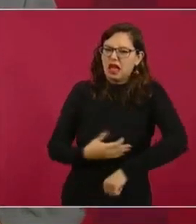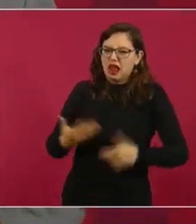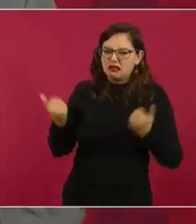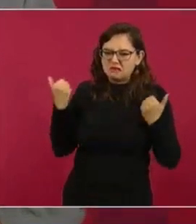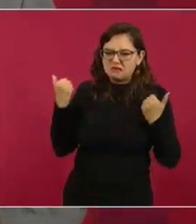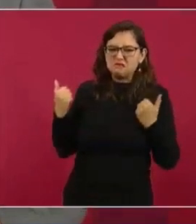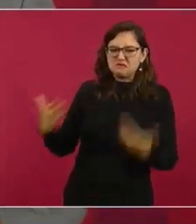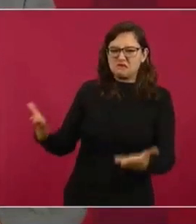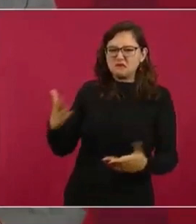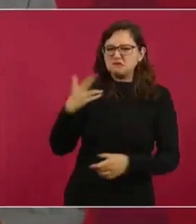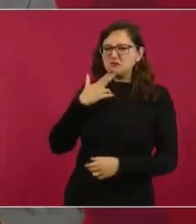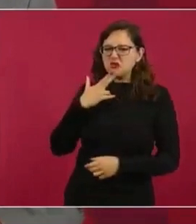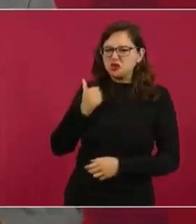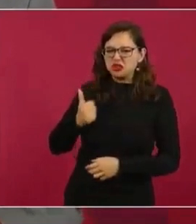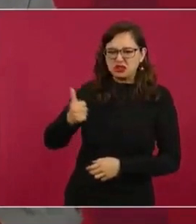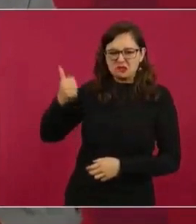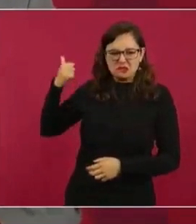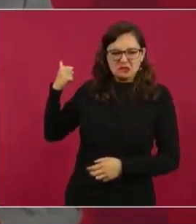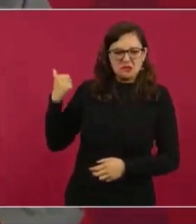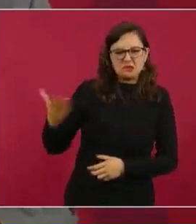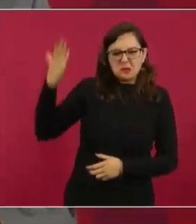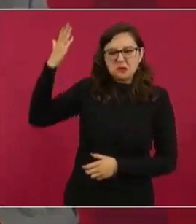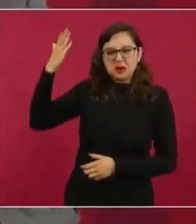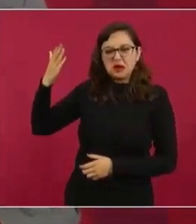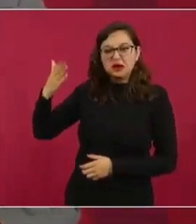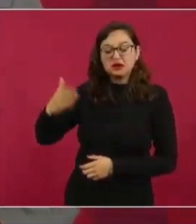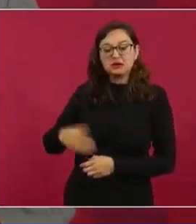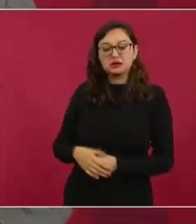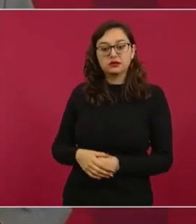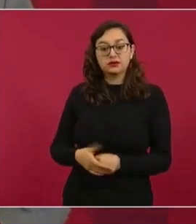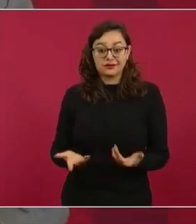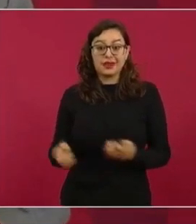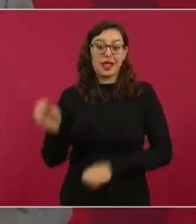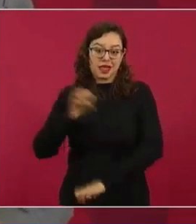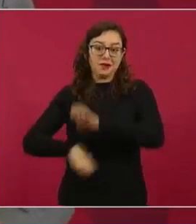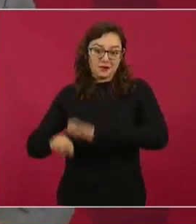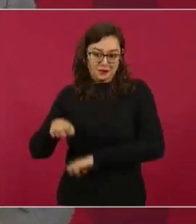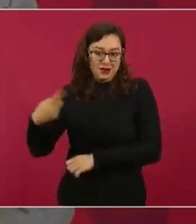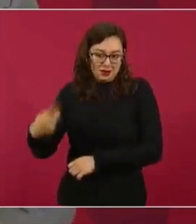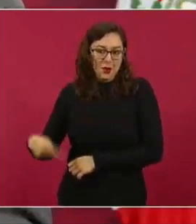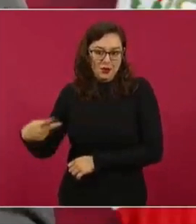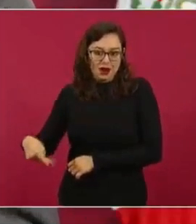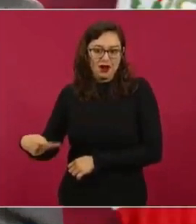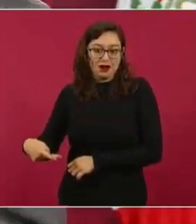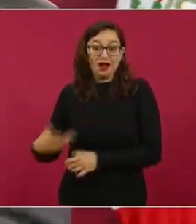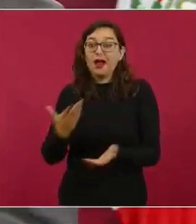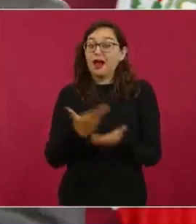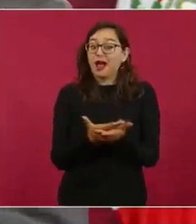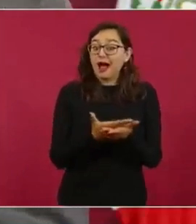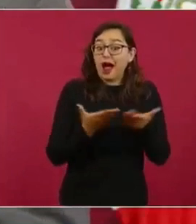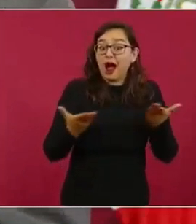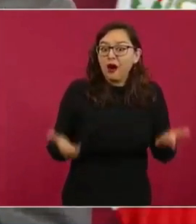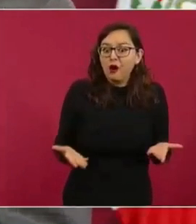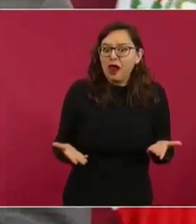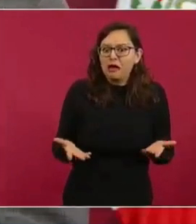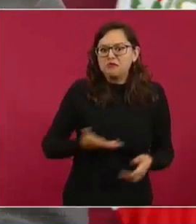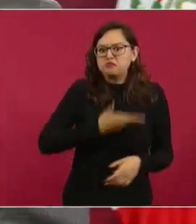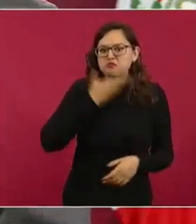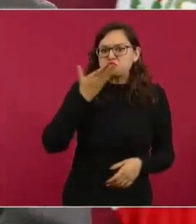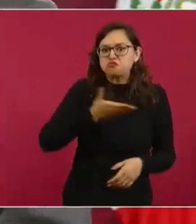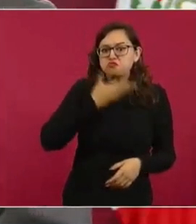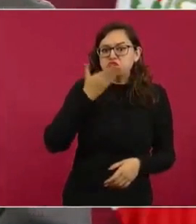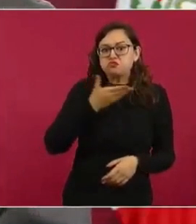no sirven para nada, cuando las empresas eran públicas, porque crearon ese ambiente.